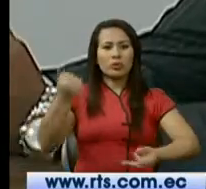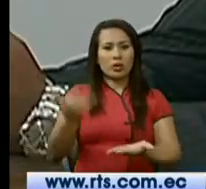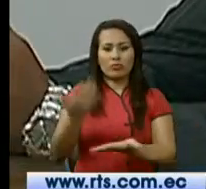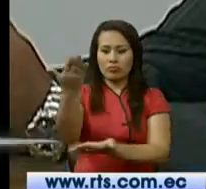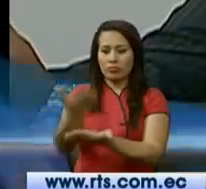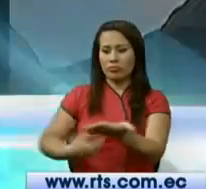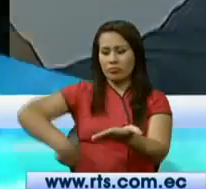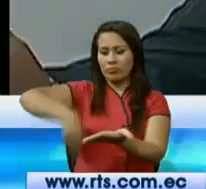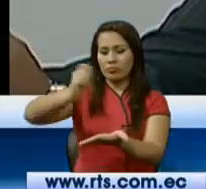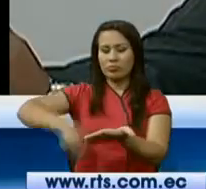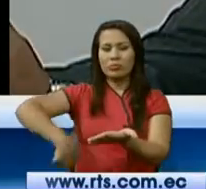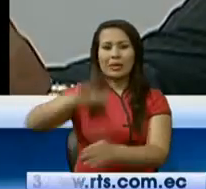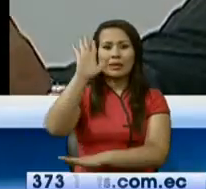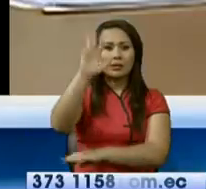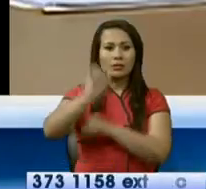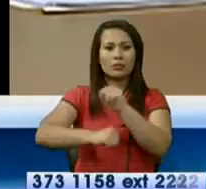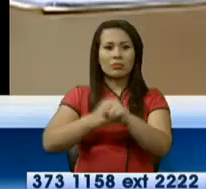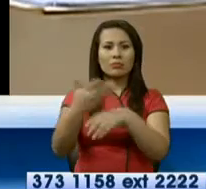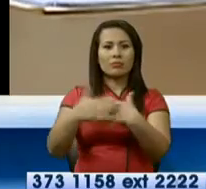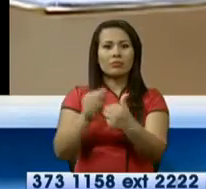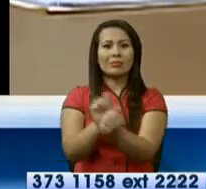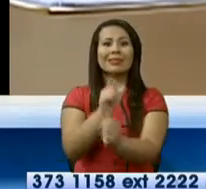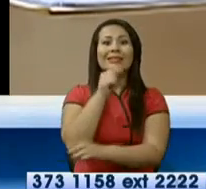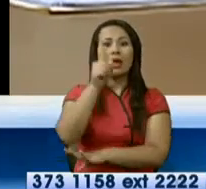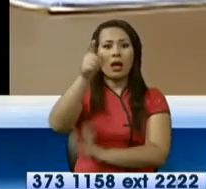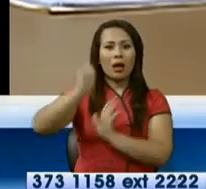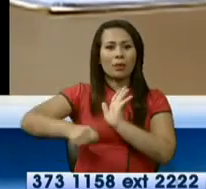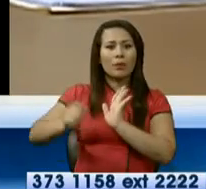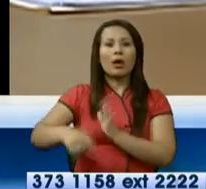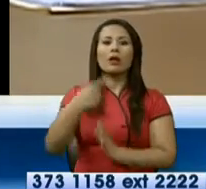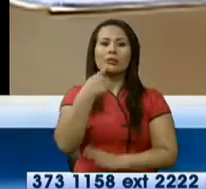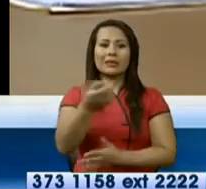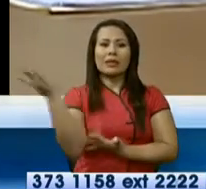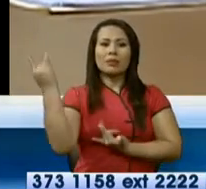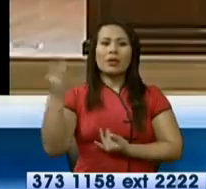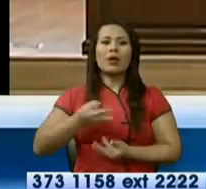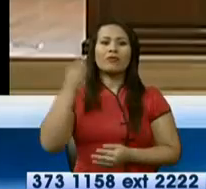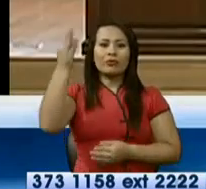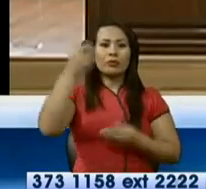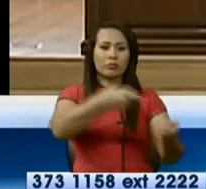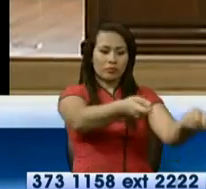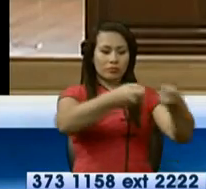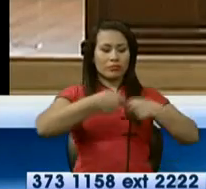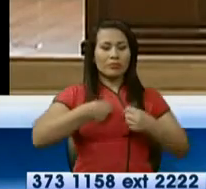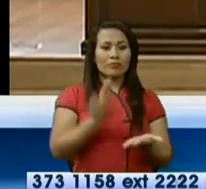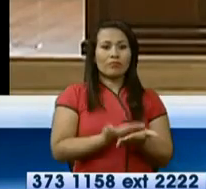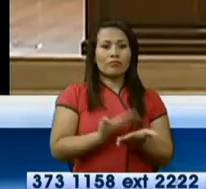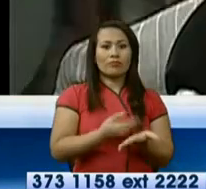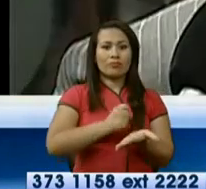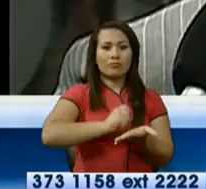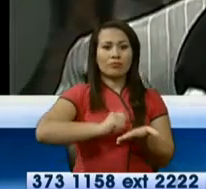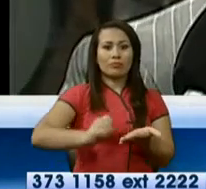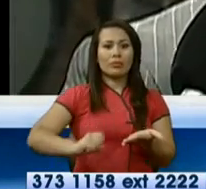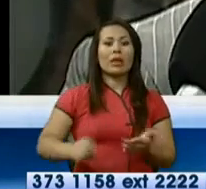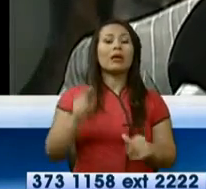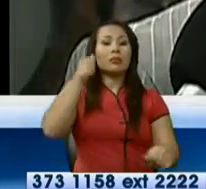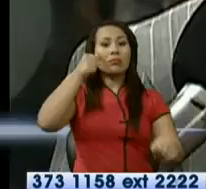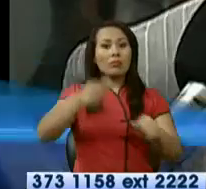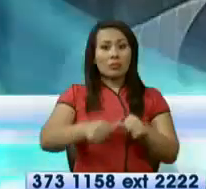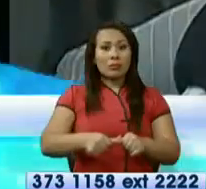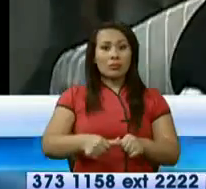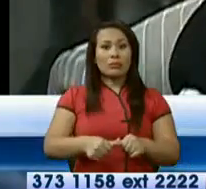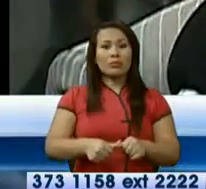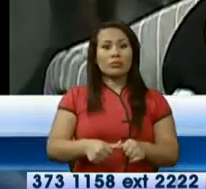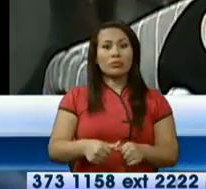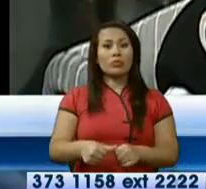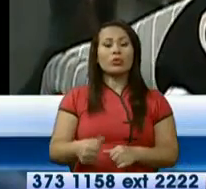Por su parte, el abogado del exministro, Edwin Blum, mencionó que esperará la notificación de la sentencia por escrito. De acuerdo a eso,